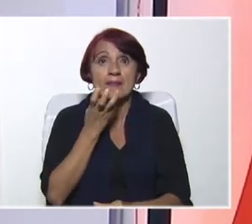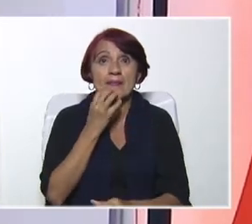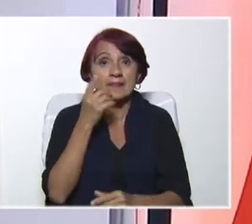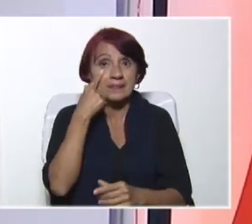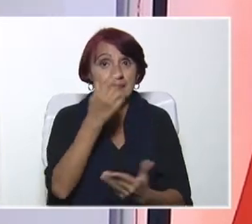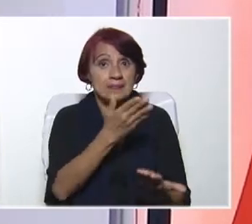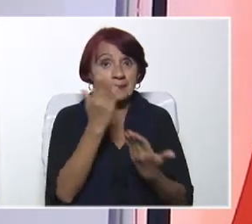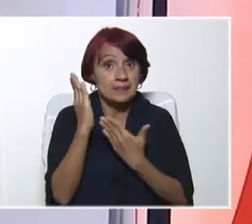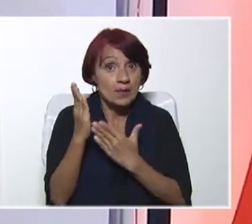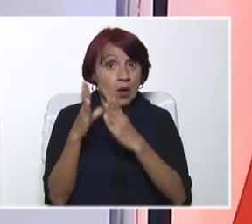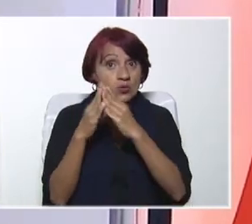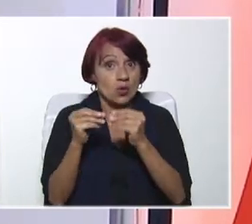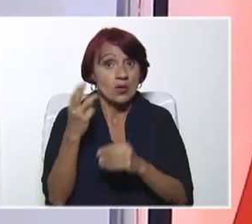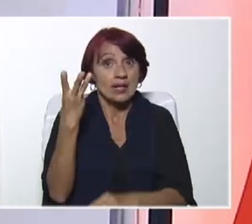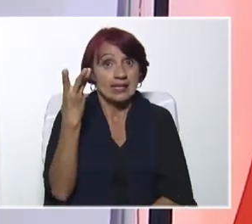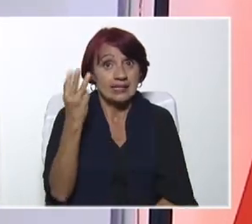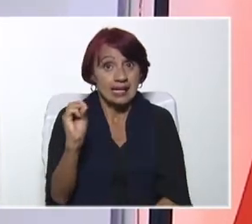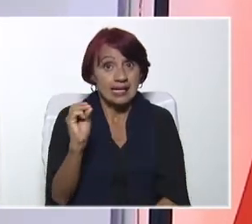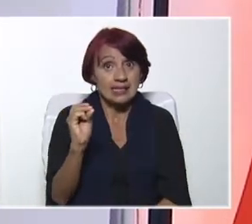30 grados